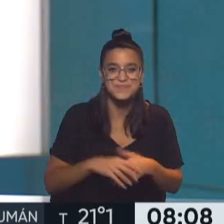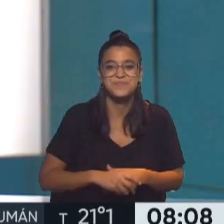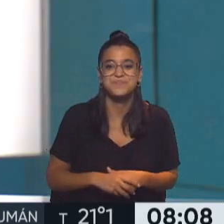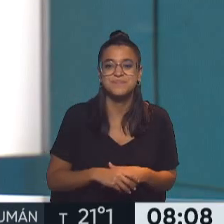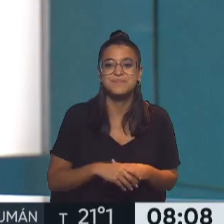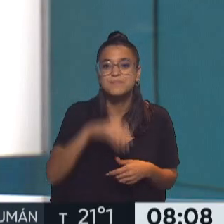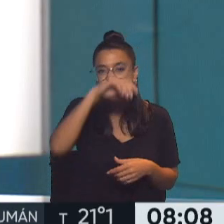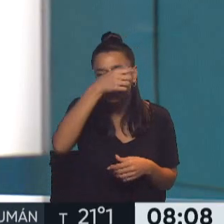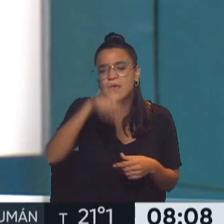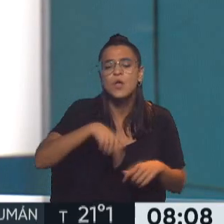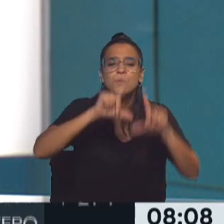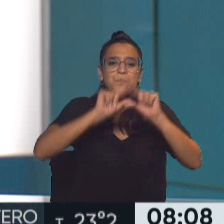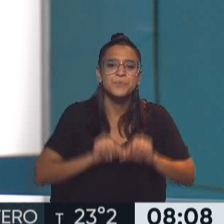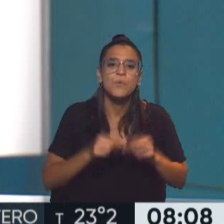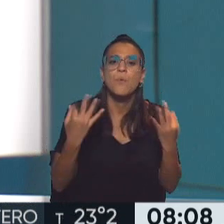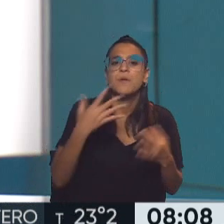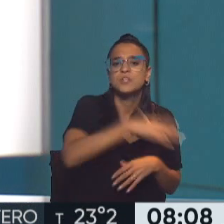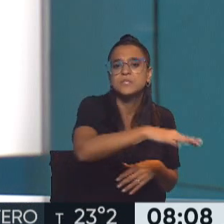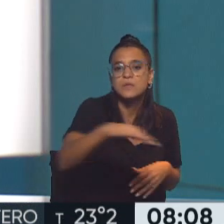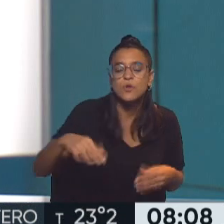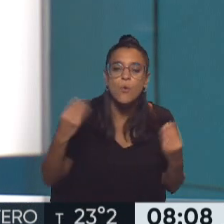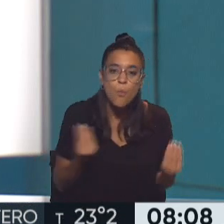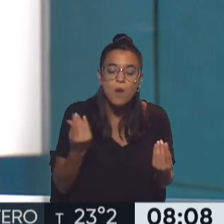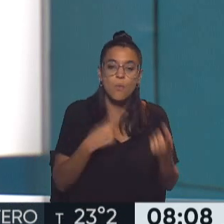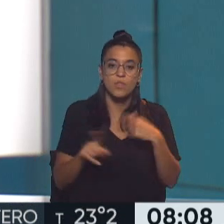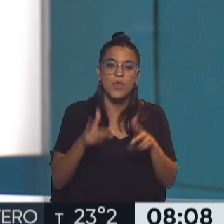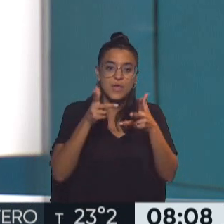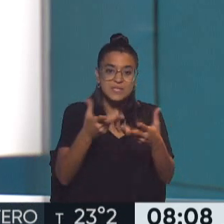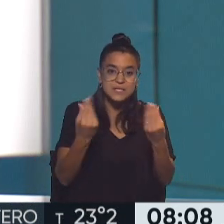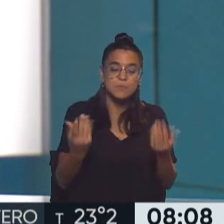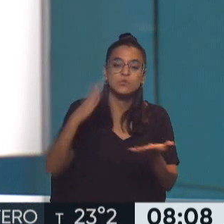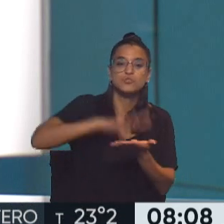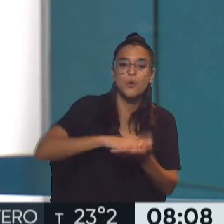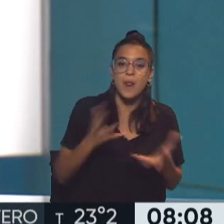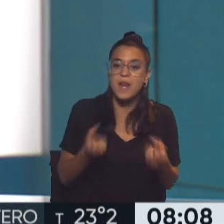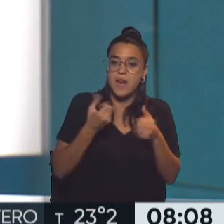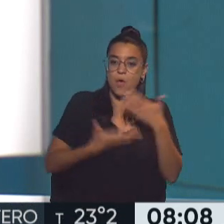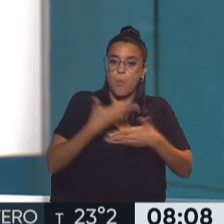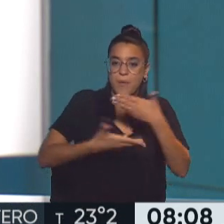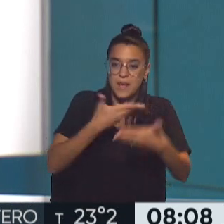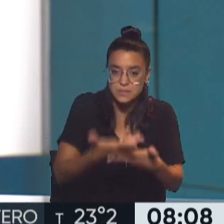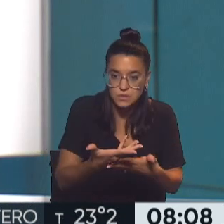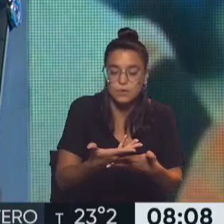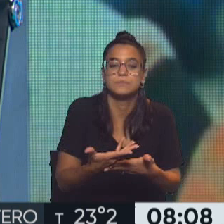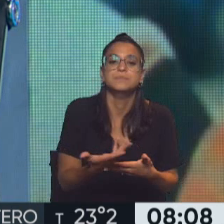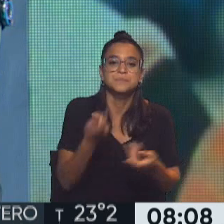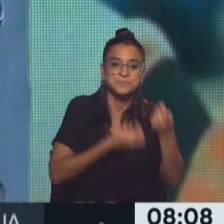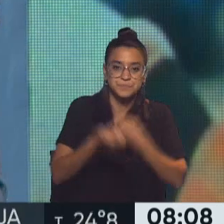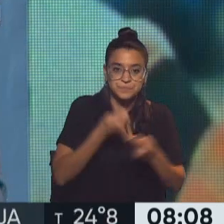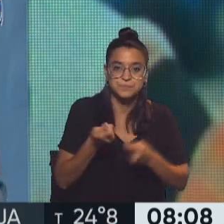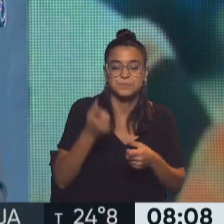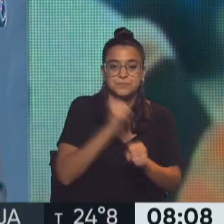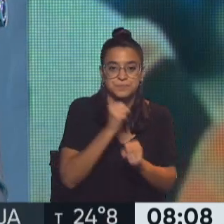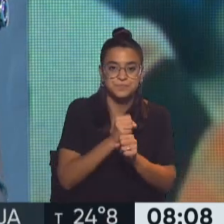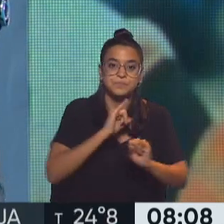qué números estamos hablando, de qué sectores estamos hablando cuando nos referimos a esta recuperación en el mercado laboral? Estamos